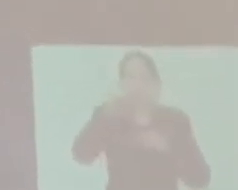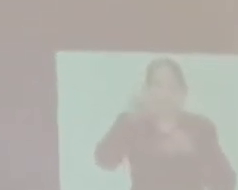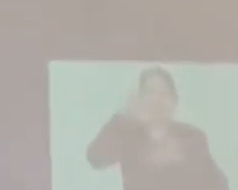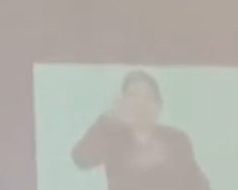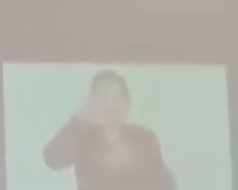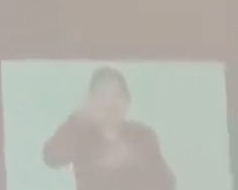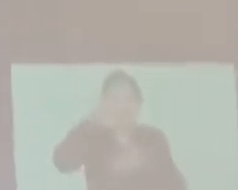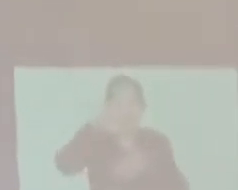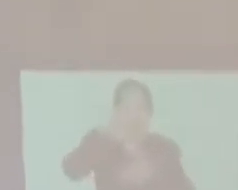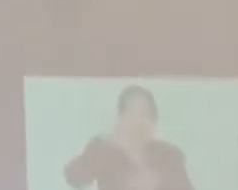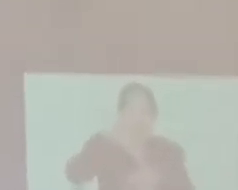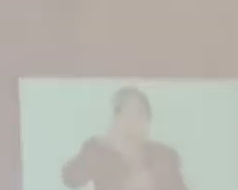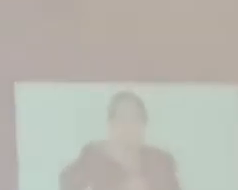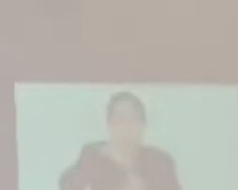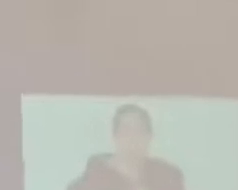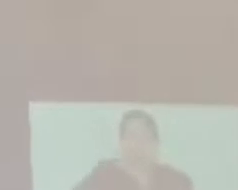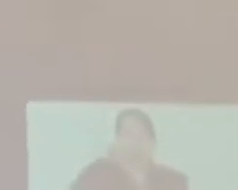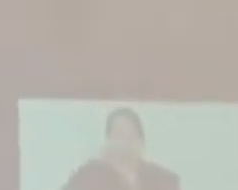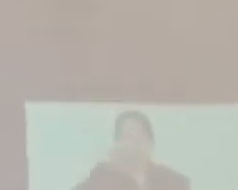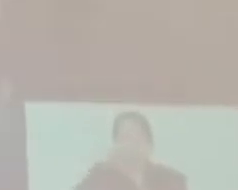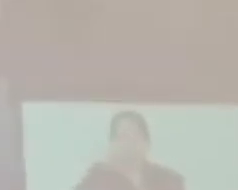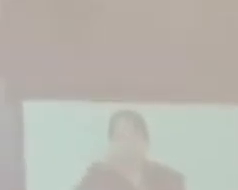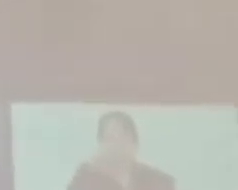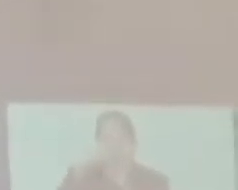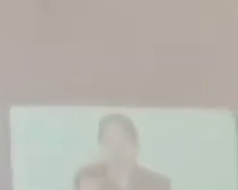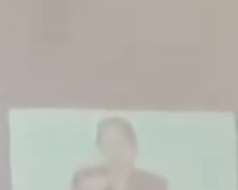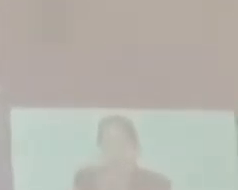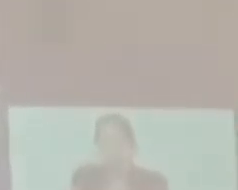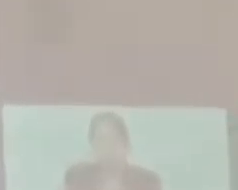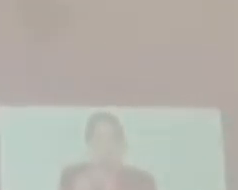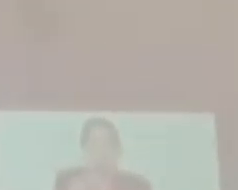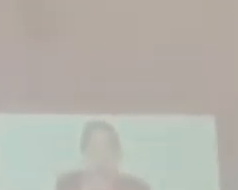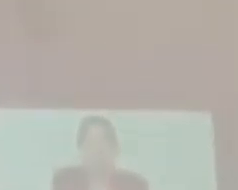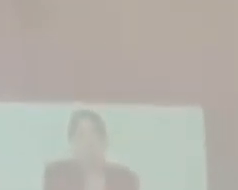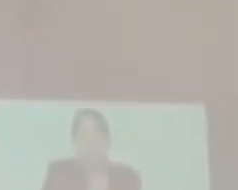manejo responsable del endeudamiento público.